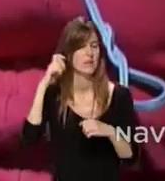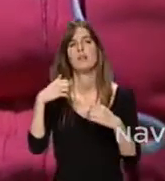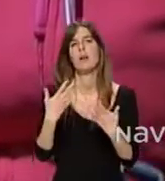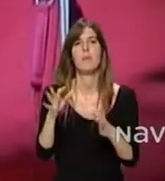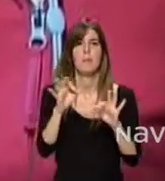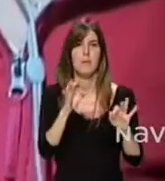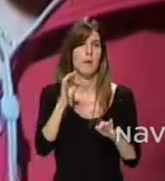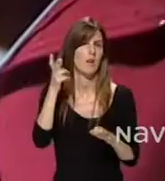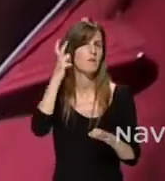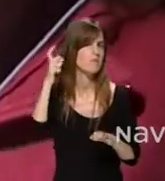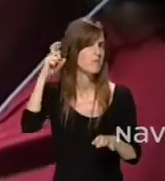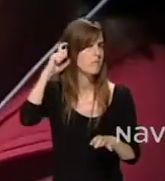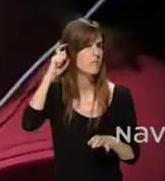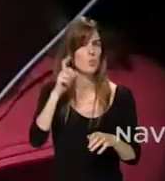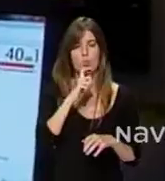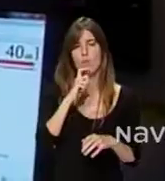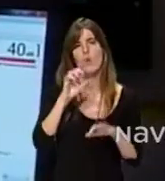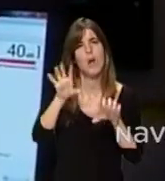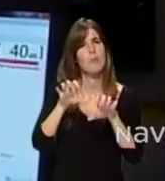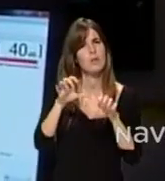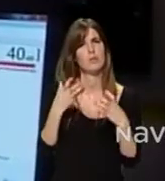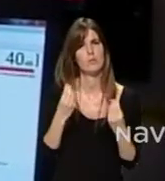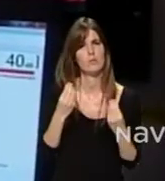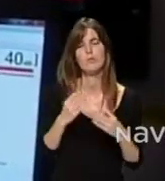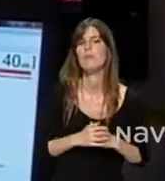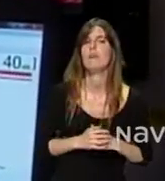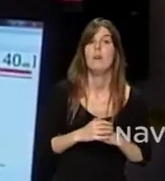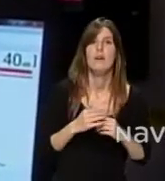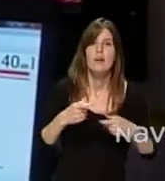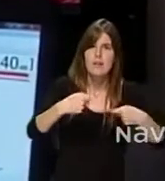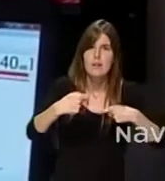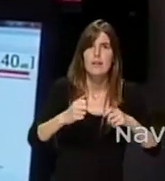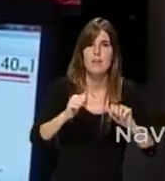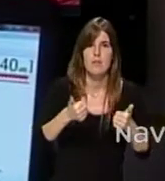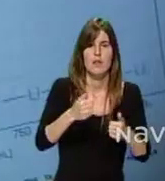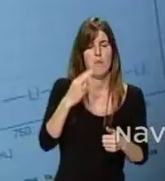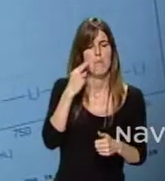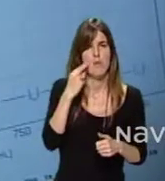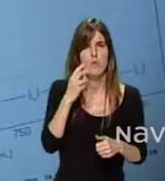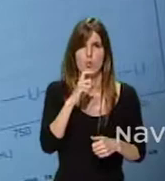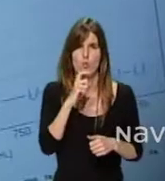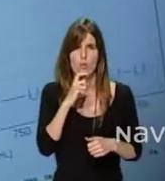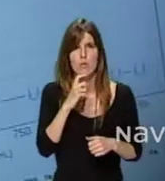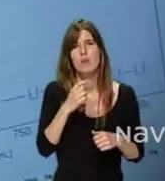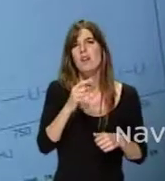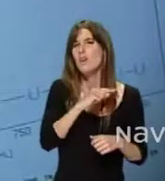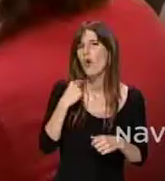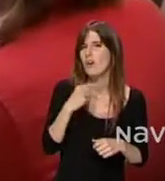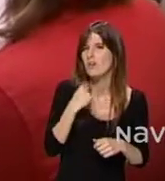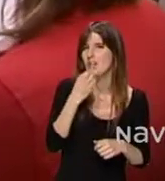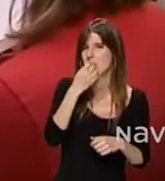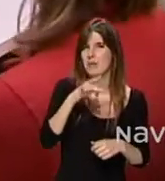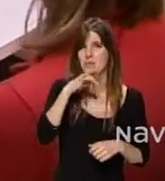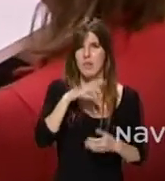aprendí mucho. Al principio nos daba un poco miedo, pues también montar la óptica, porque no sabíamos seguro si en Olite iba a ir bien,